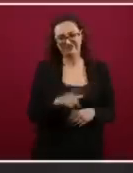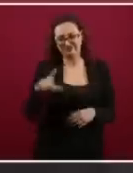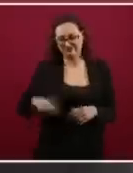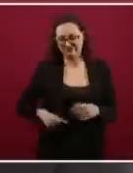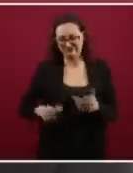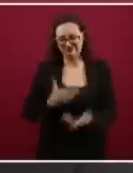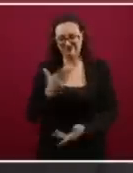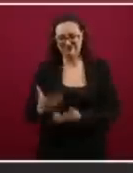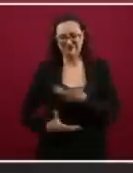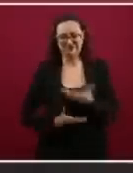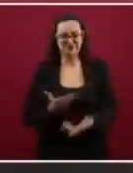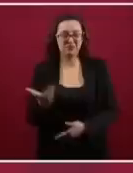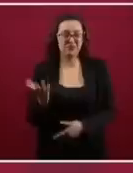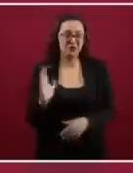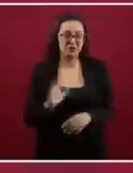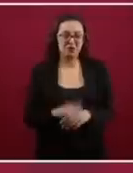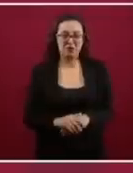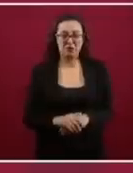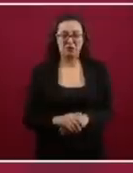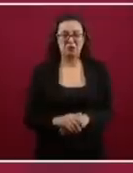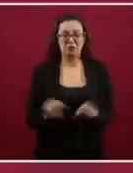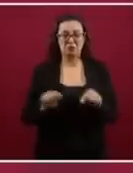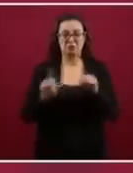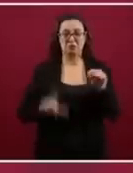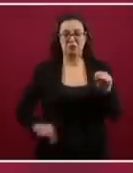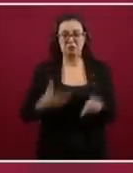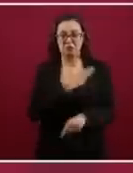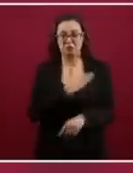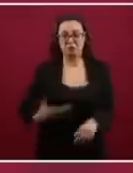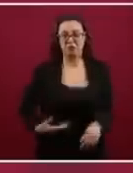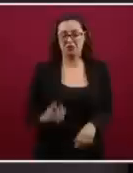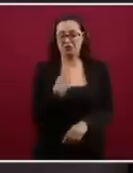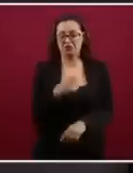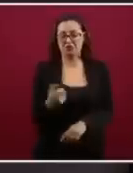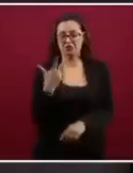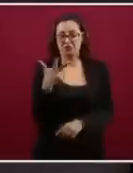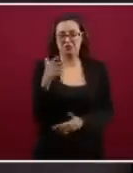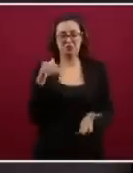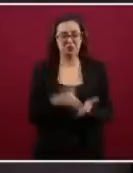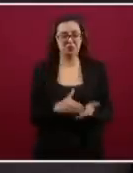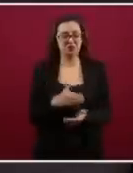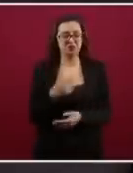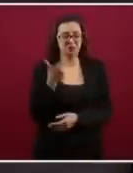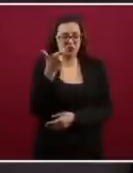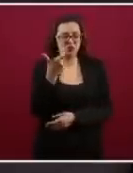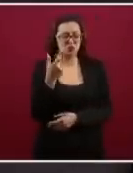¿Cuánto gana el presidente de la República? 108 mil pesos